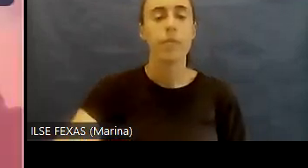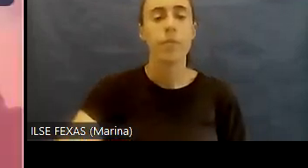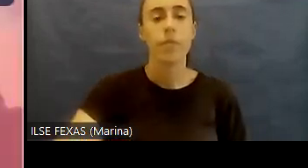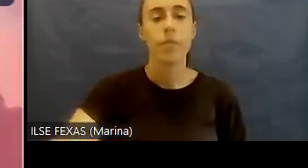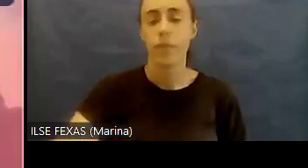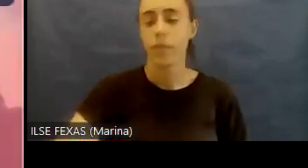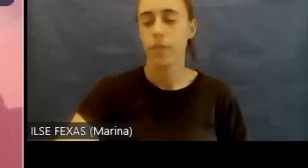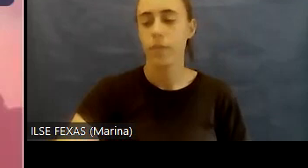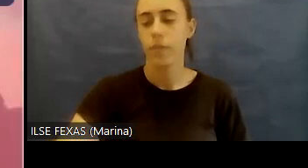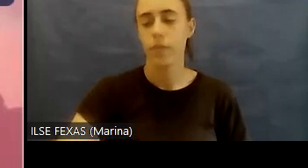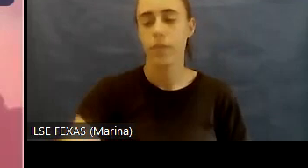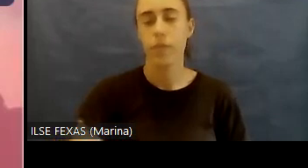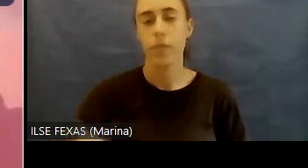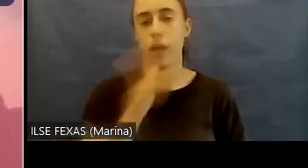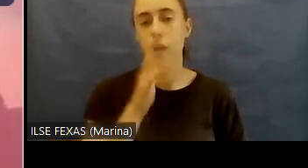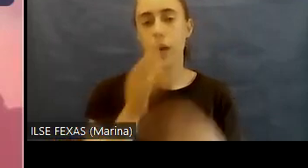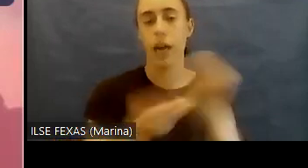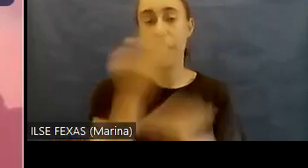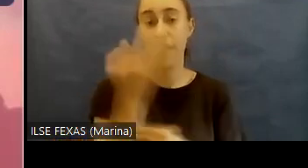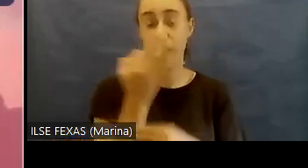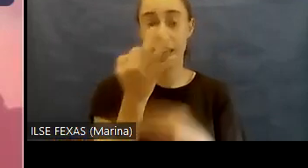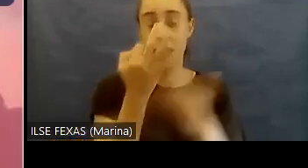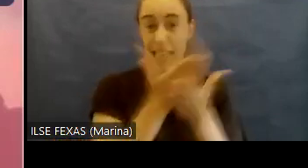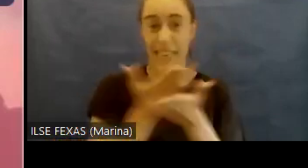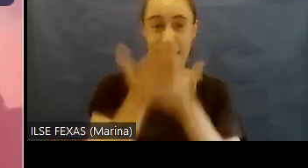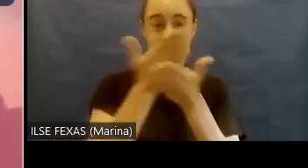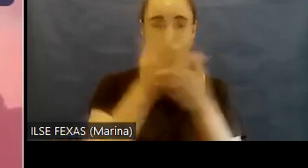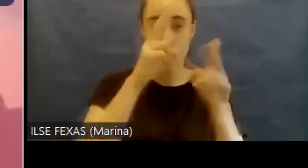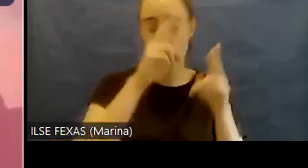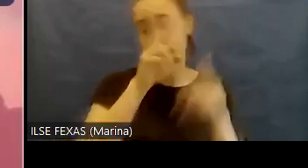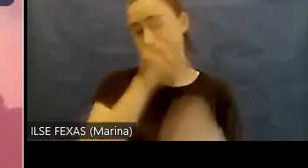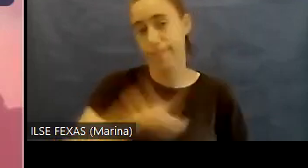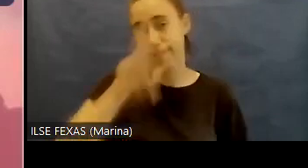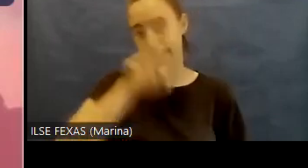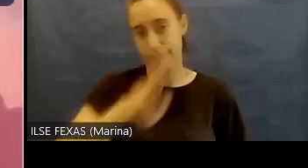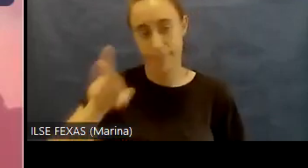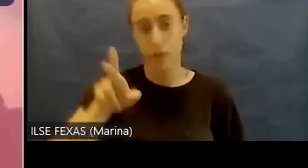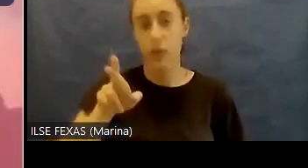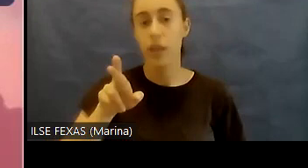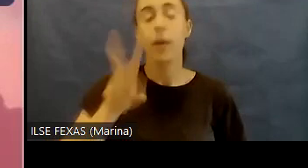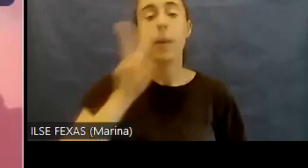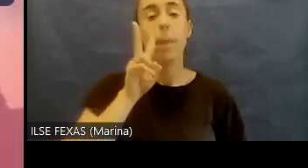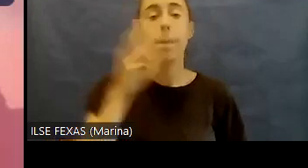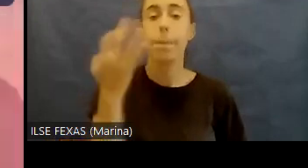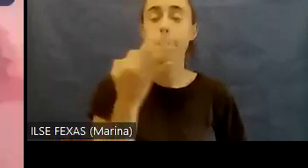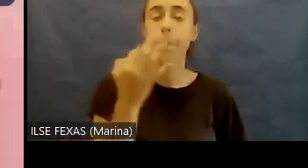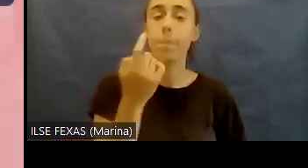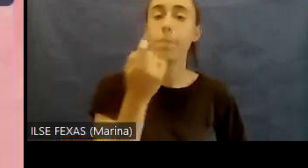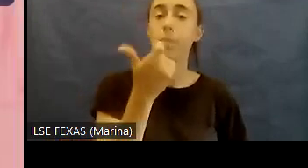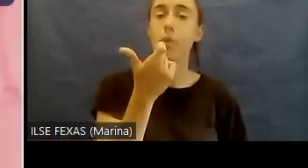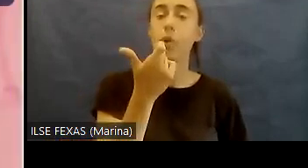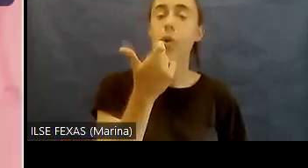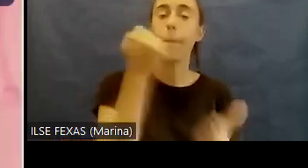repasar un poco los estudios. Veréis que los hemos diferenciado. Veréis, hay un pequeño icono